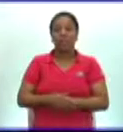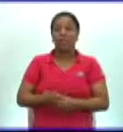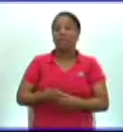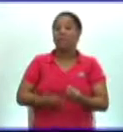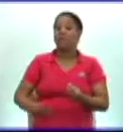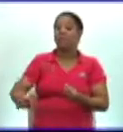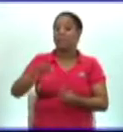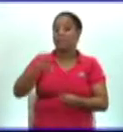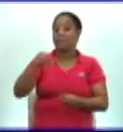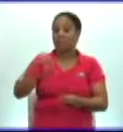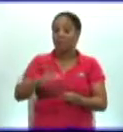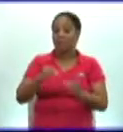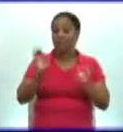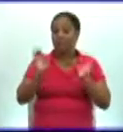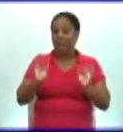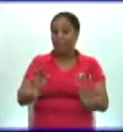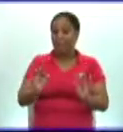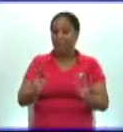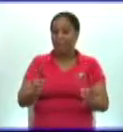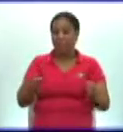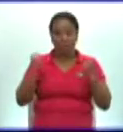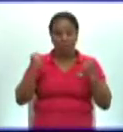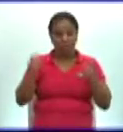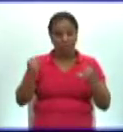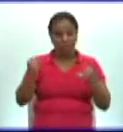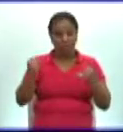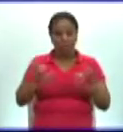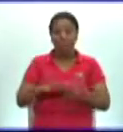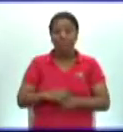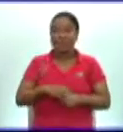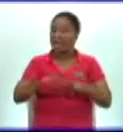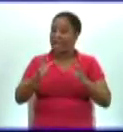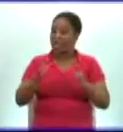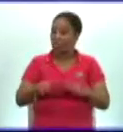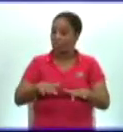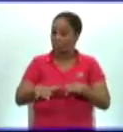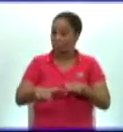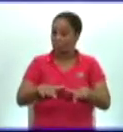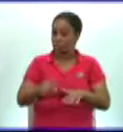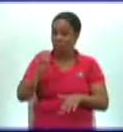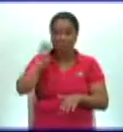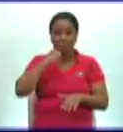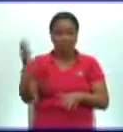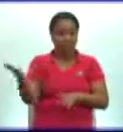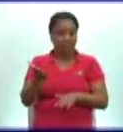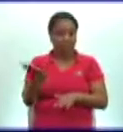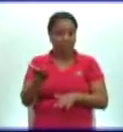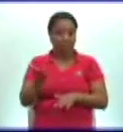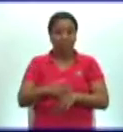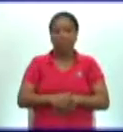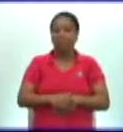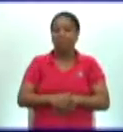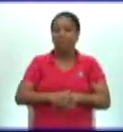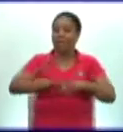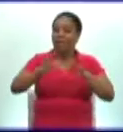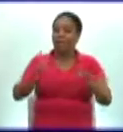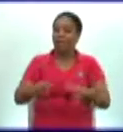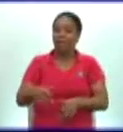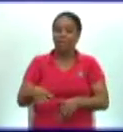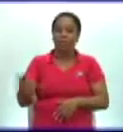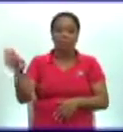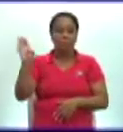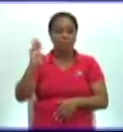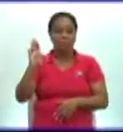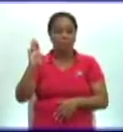la misma fuerza, el cuerpo que se mueve más rápido es el cuerpo B.